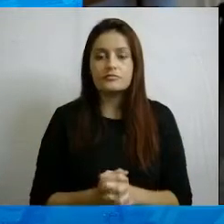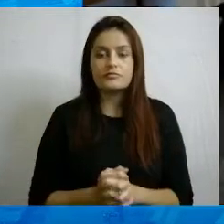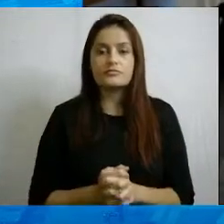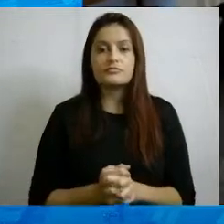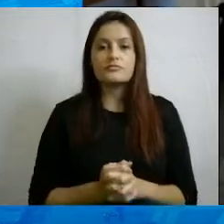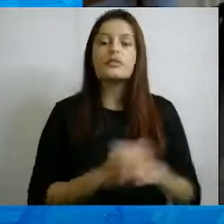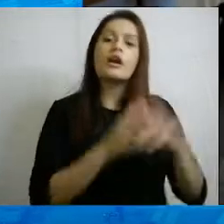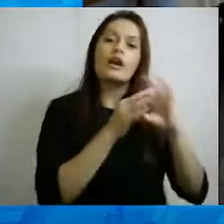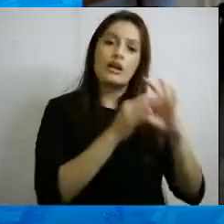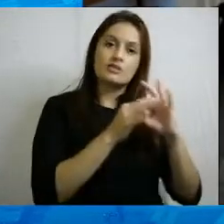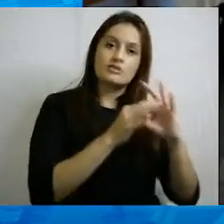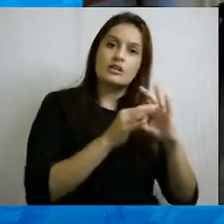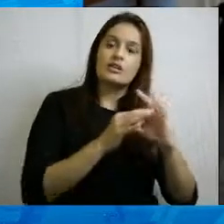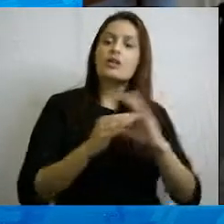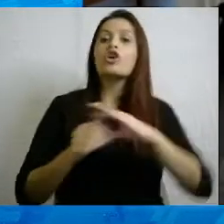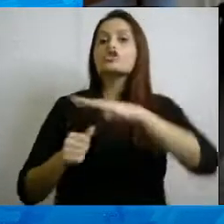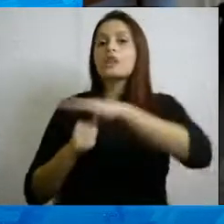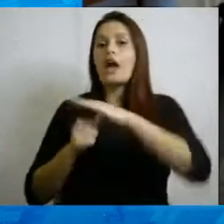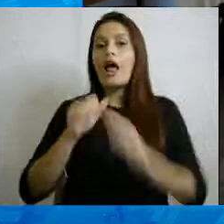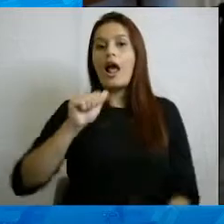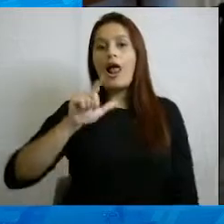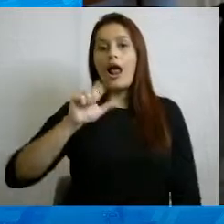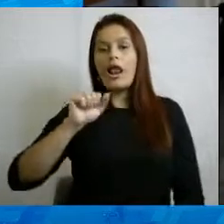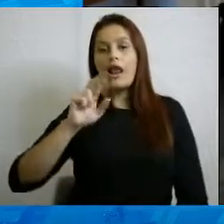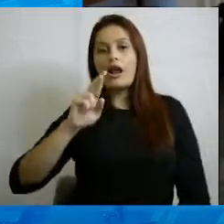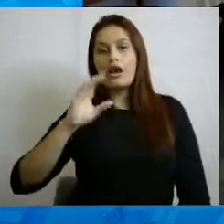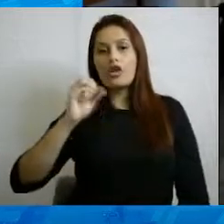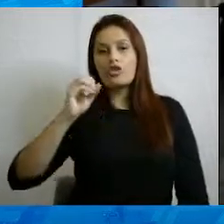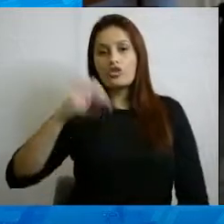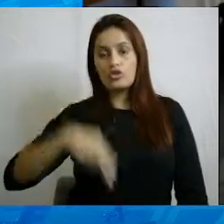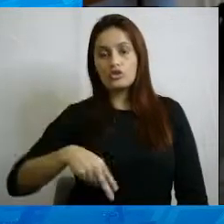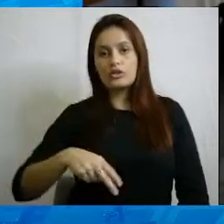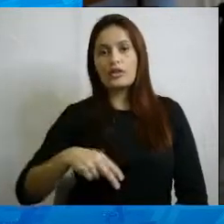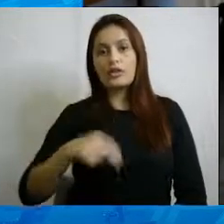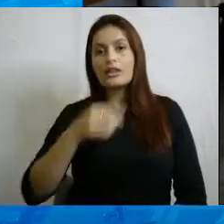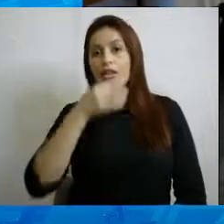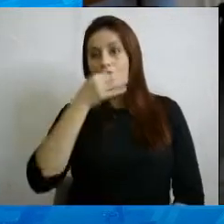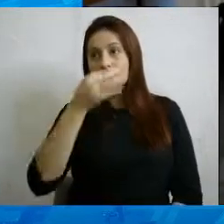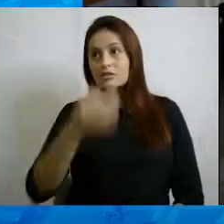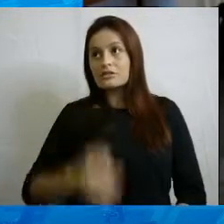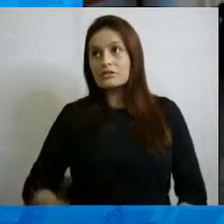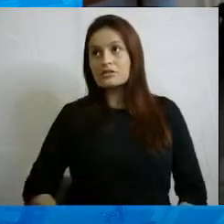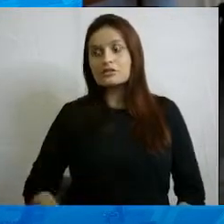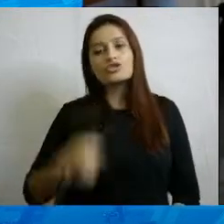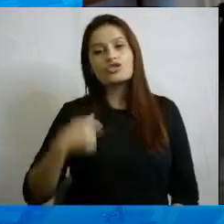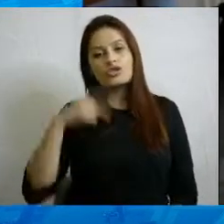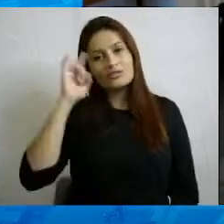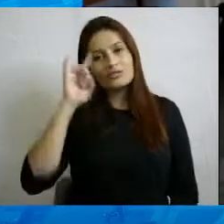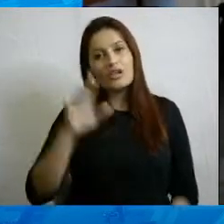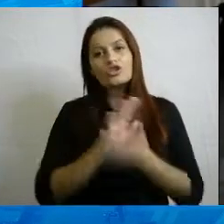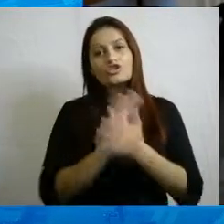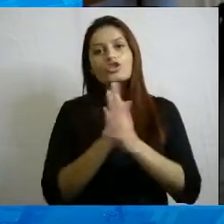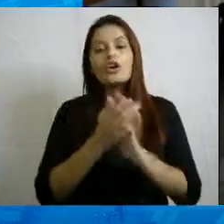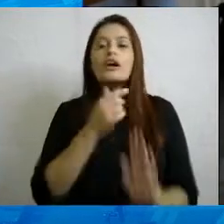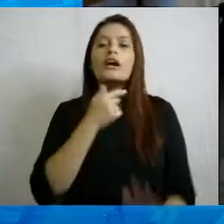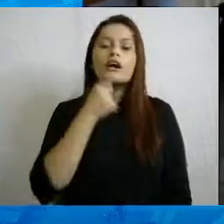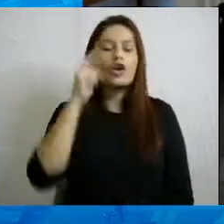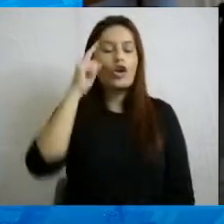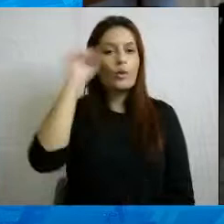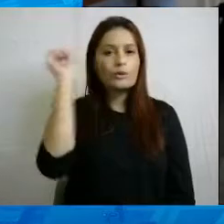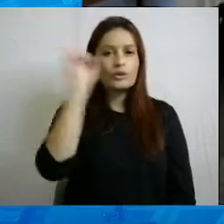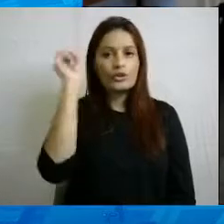Gracias, concejal. Concejal Alarcón, sugiero, antes de dar la palabra, yo sé que todos queremos opinar sobre